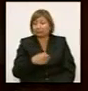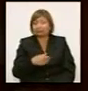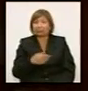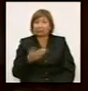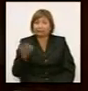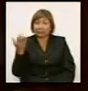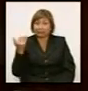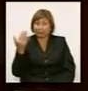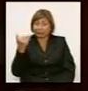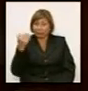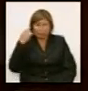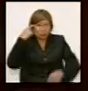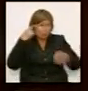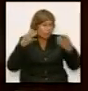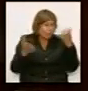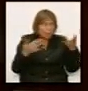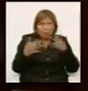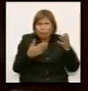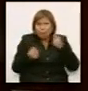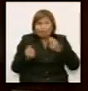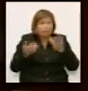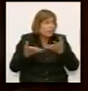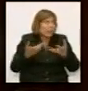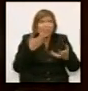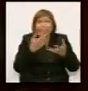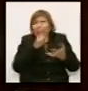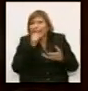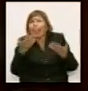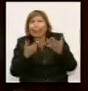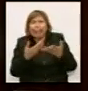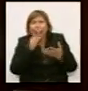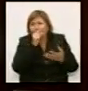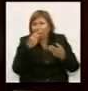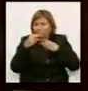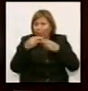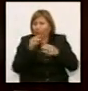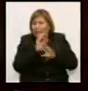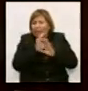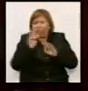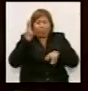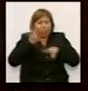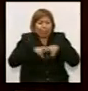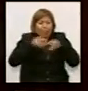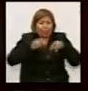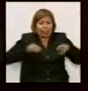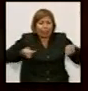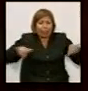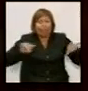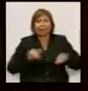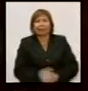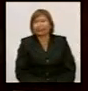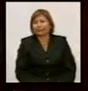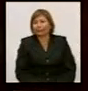Vinieron como loquitos. ¿Qué cosa quieren decir? Y no se han movido de sus escalones.